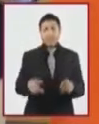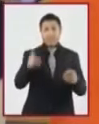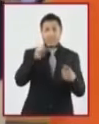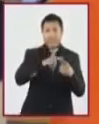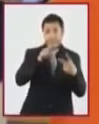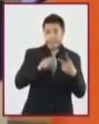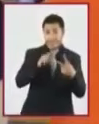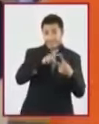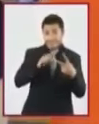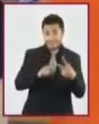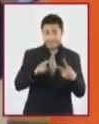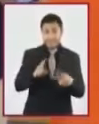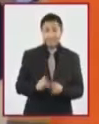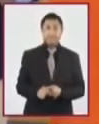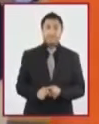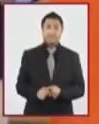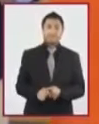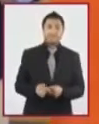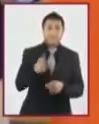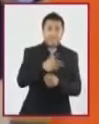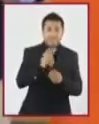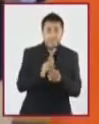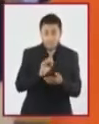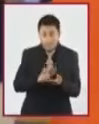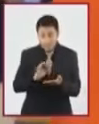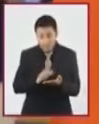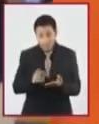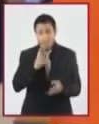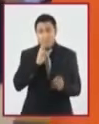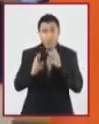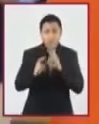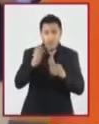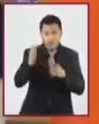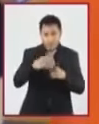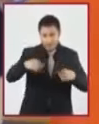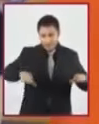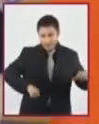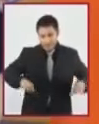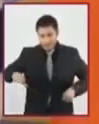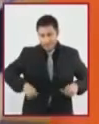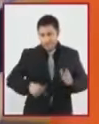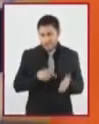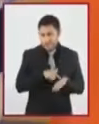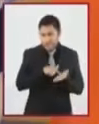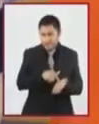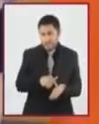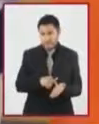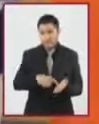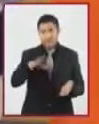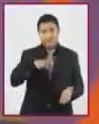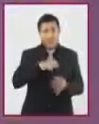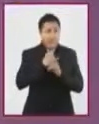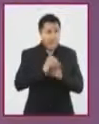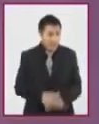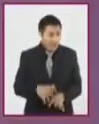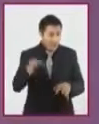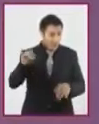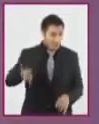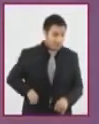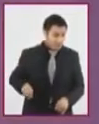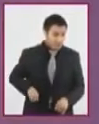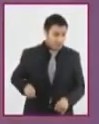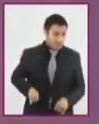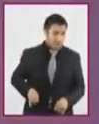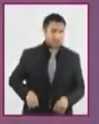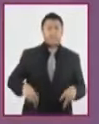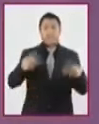desplazamiento, los invitamos a leer y a contestar la siguiente actividad. Leamos un dato interesante.